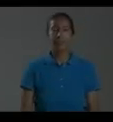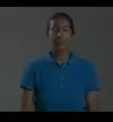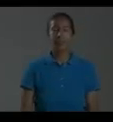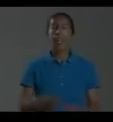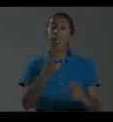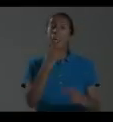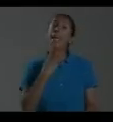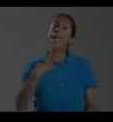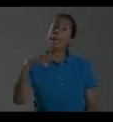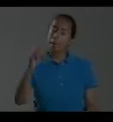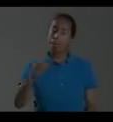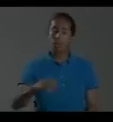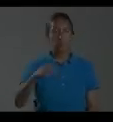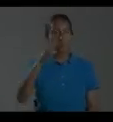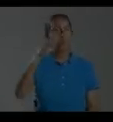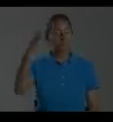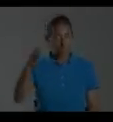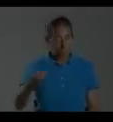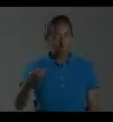Y hermano, sinceramente,